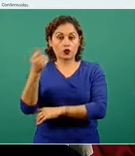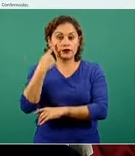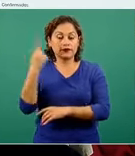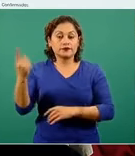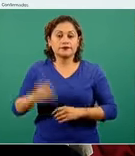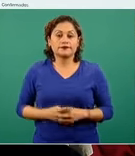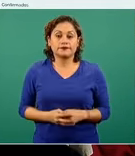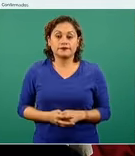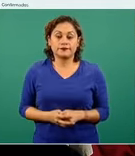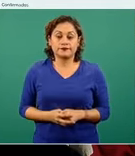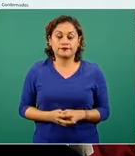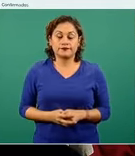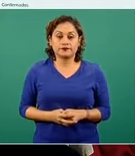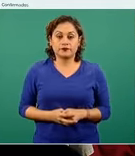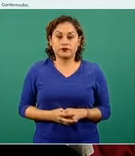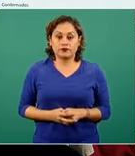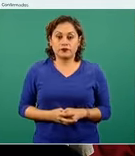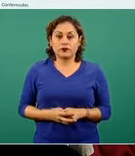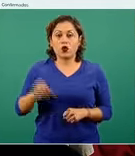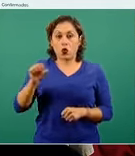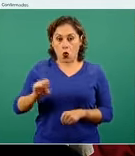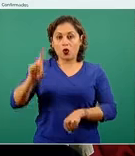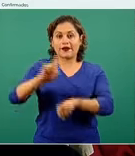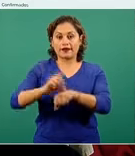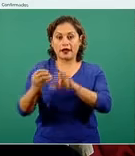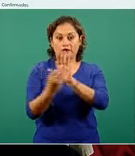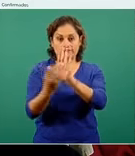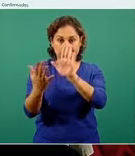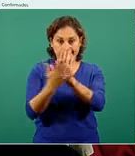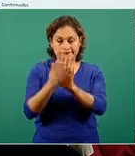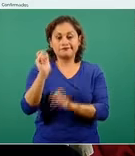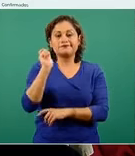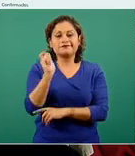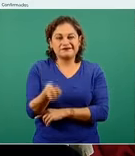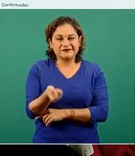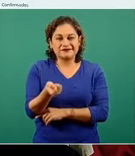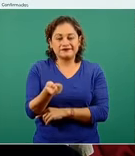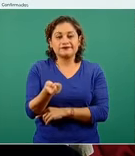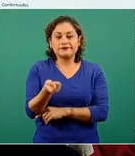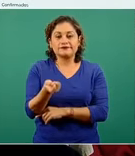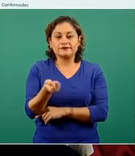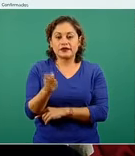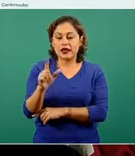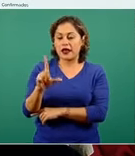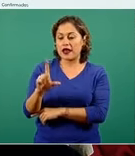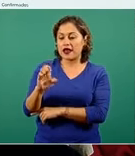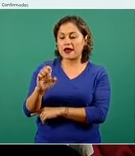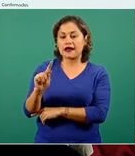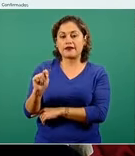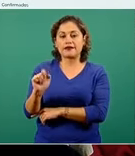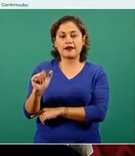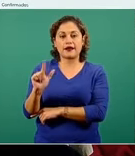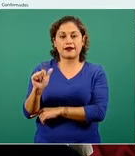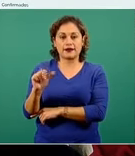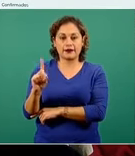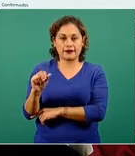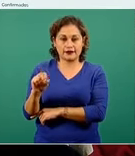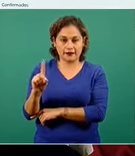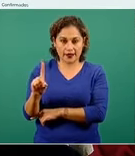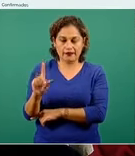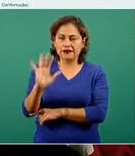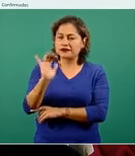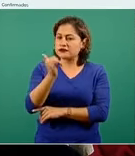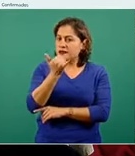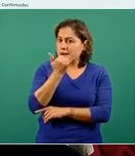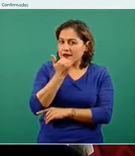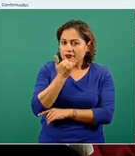bueno, actualizamos para el día de hoy también lo que es el comportamiento de la letalidad. Vemos que del porcentaje